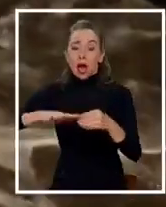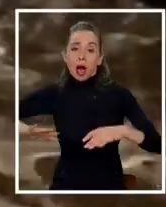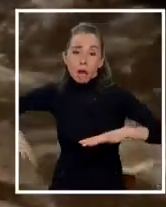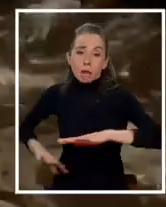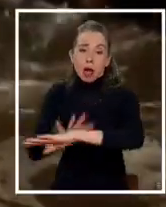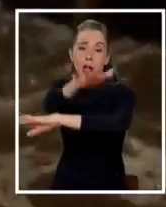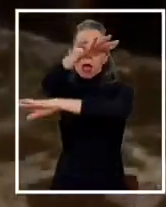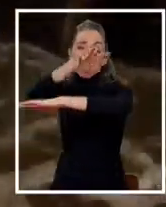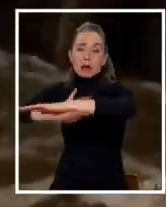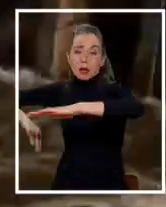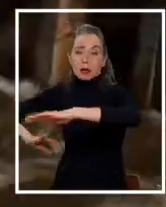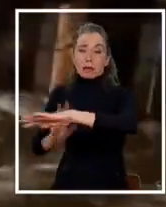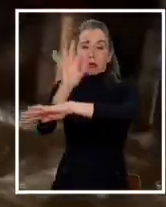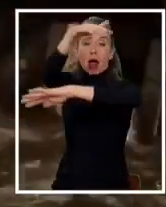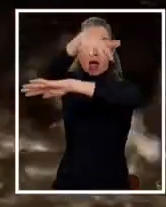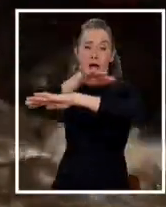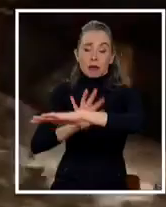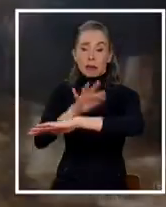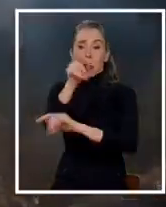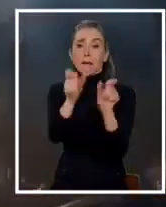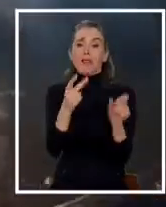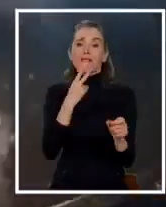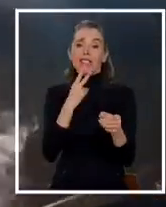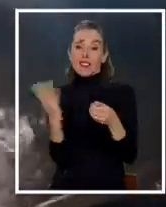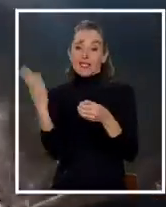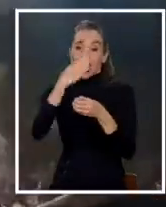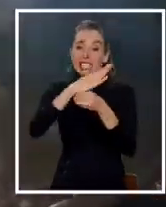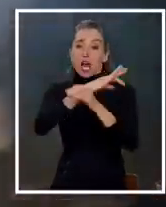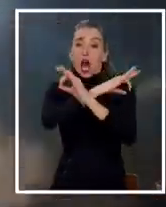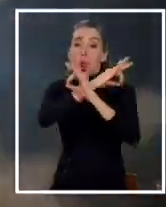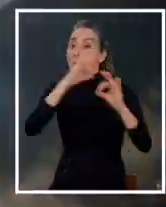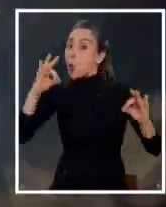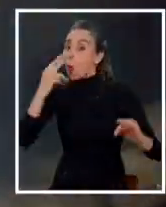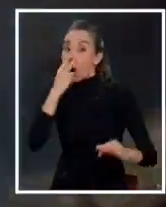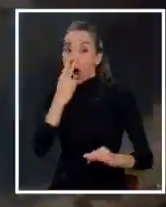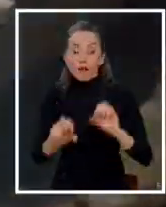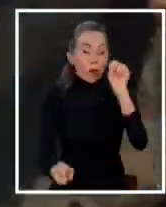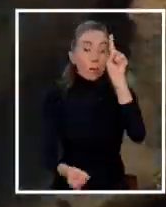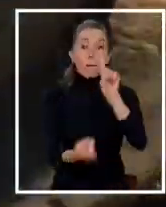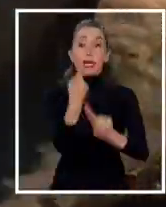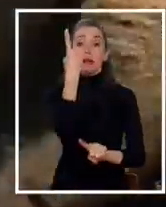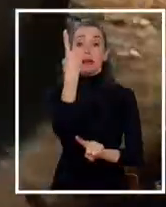daban tregua, isleños aseguran nunca habían visto algo así.